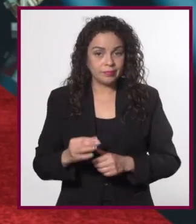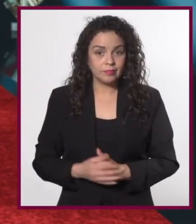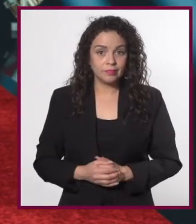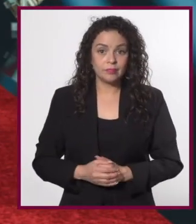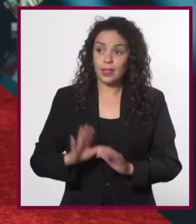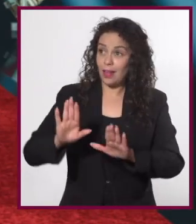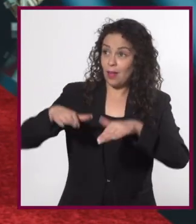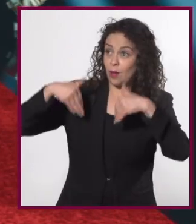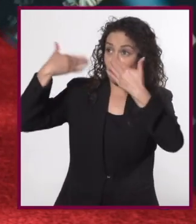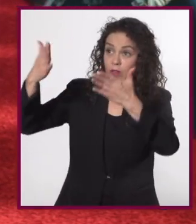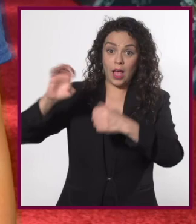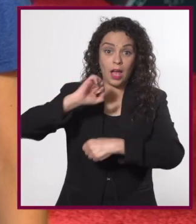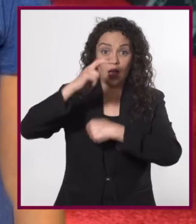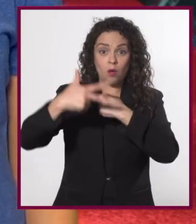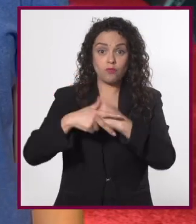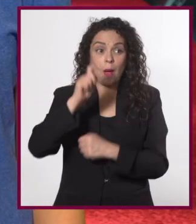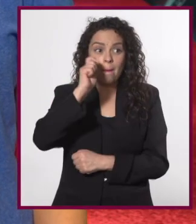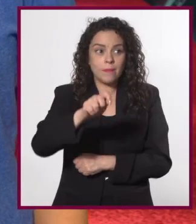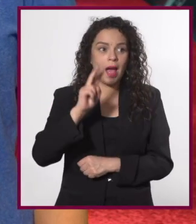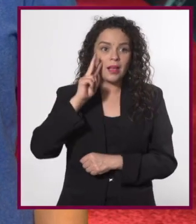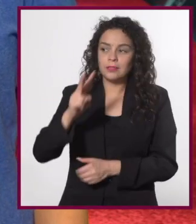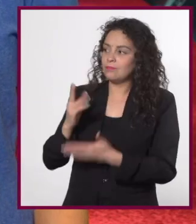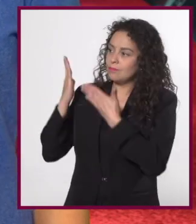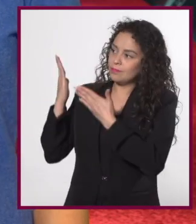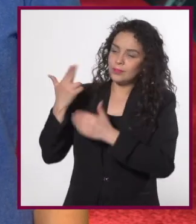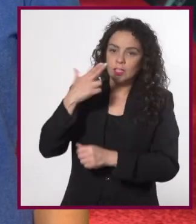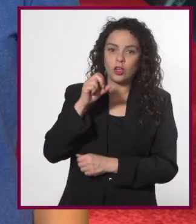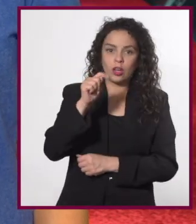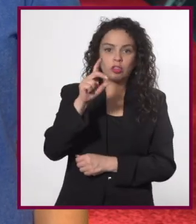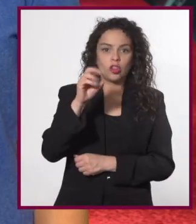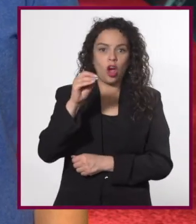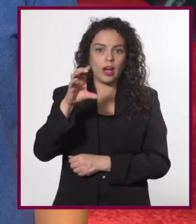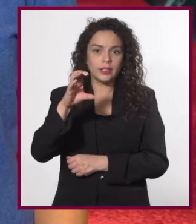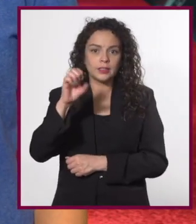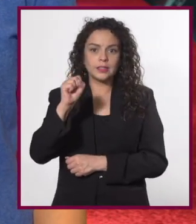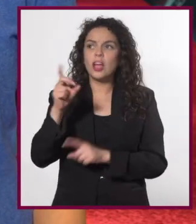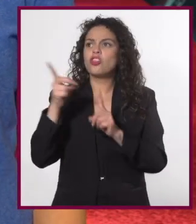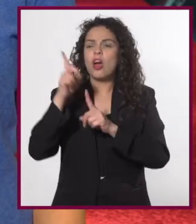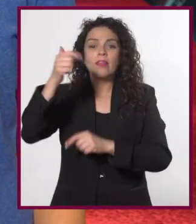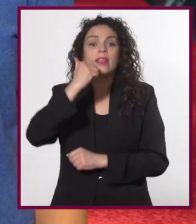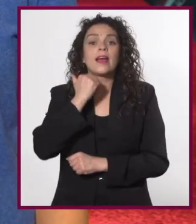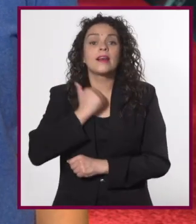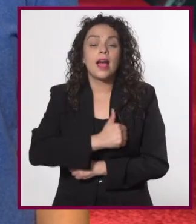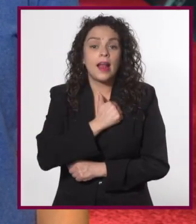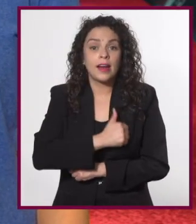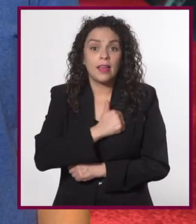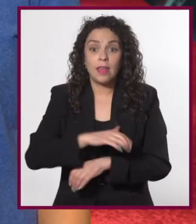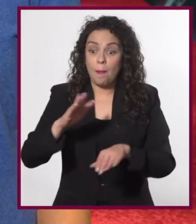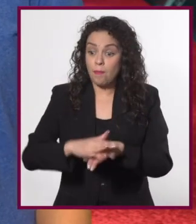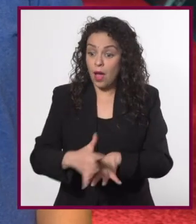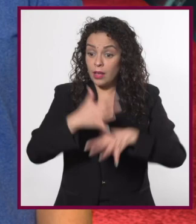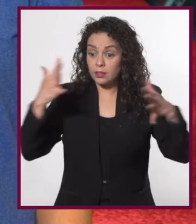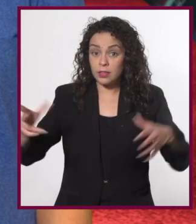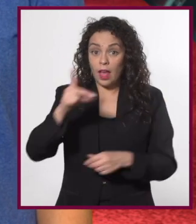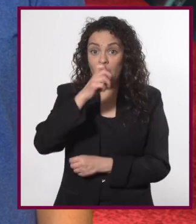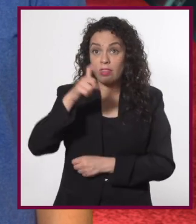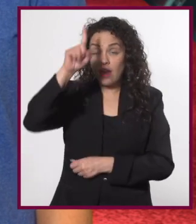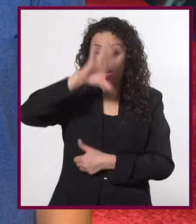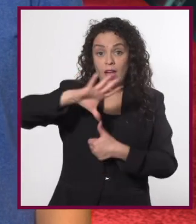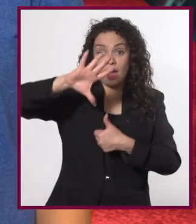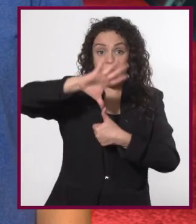de Europa, destaca el Hot Dogs en Canadá como el festival y mercado más extenso de Norteamérica,